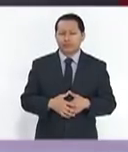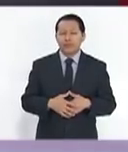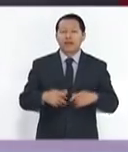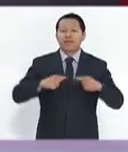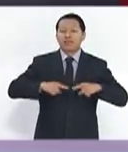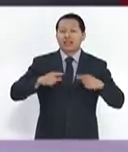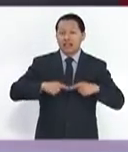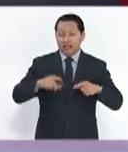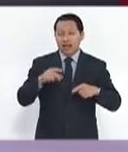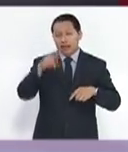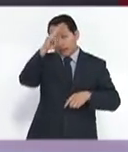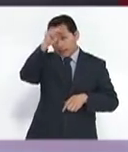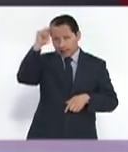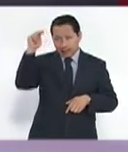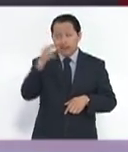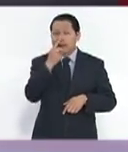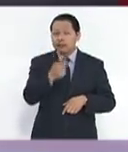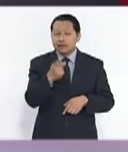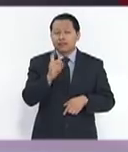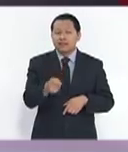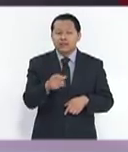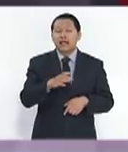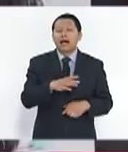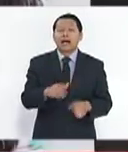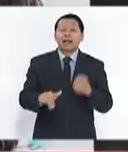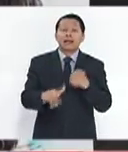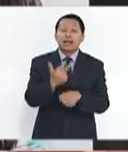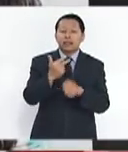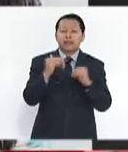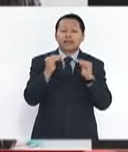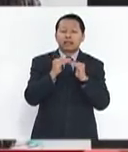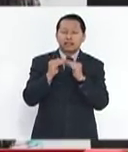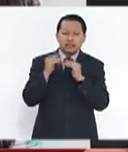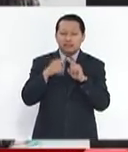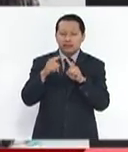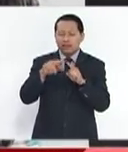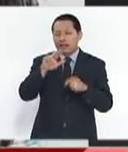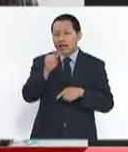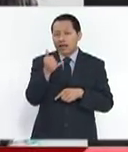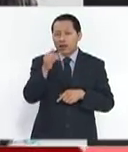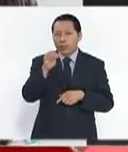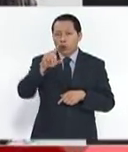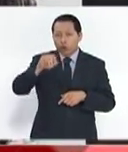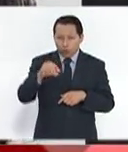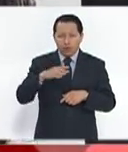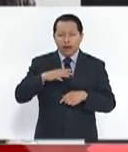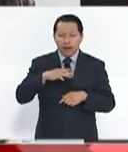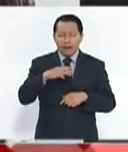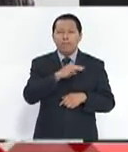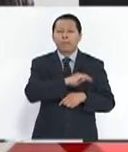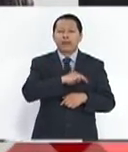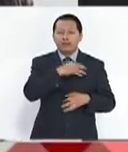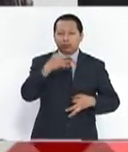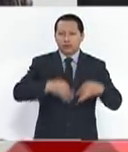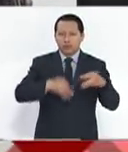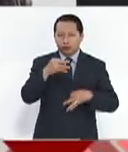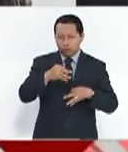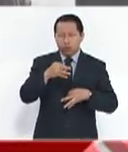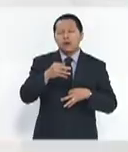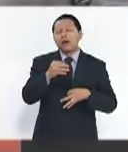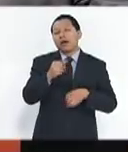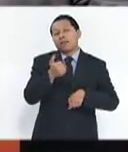La Fiscalía de Nayarit aseguró 13 propiedades de Raimundo García Chávez, magistrado del Tribunal de Justicia